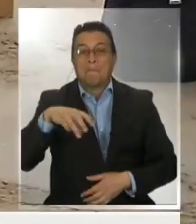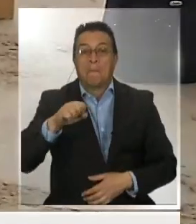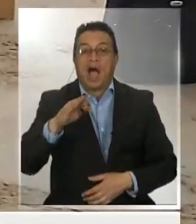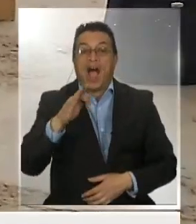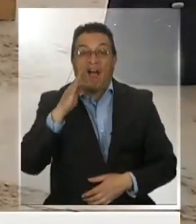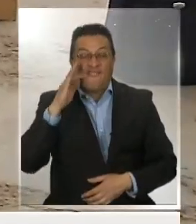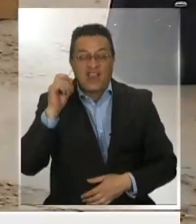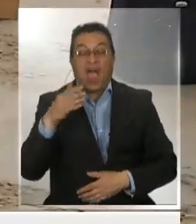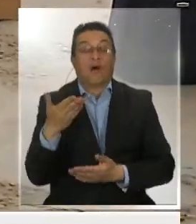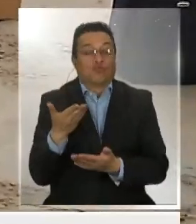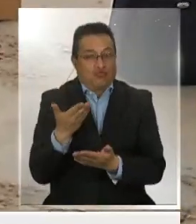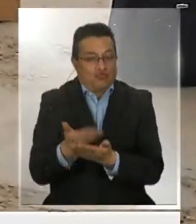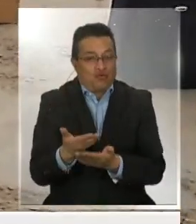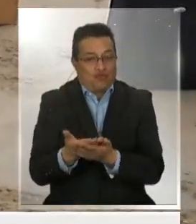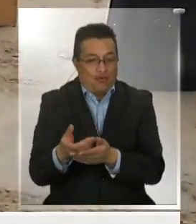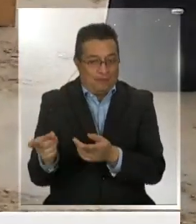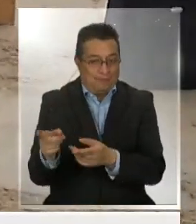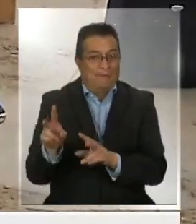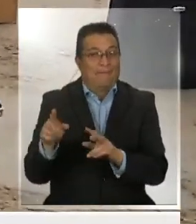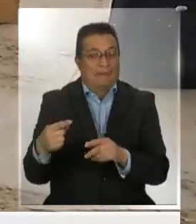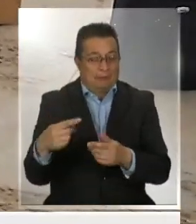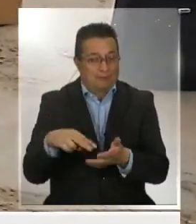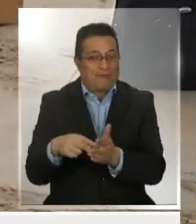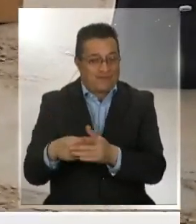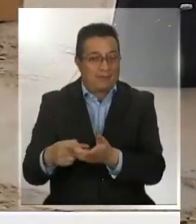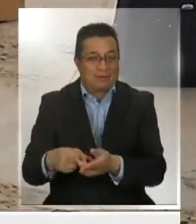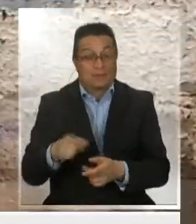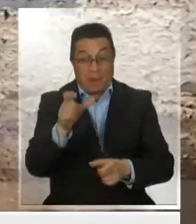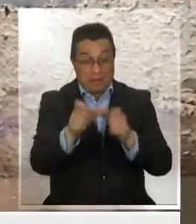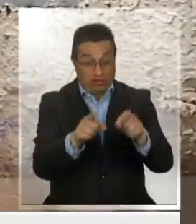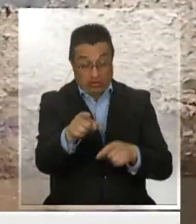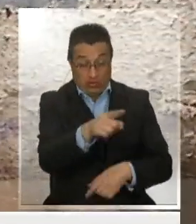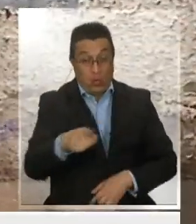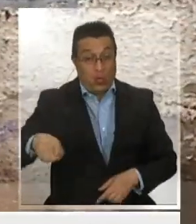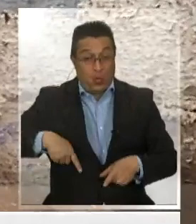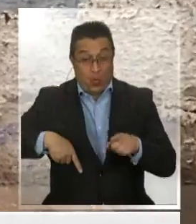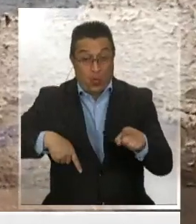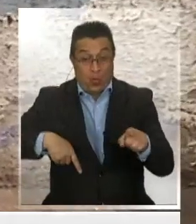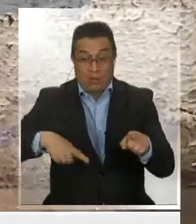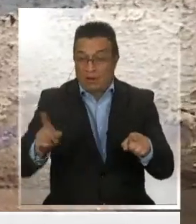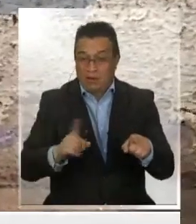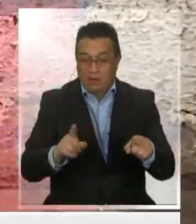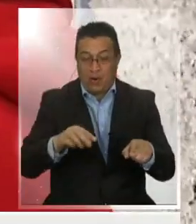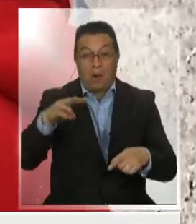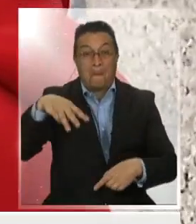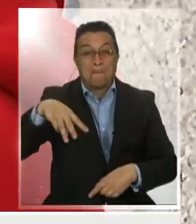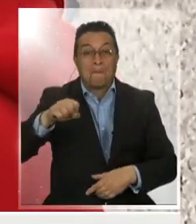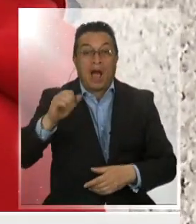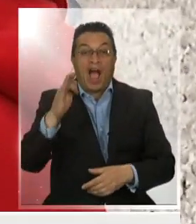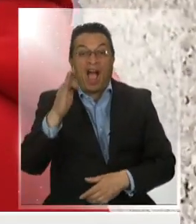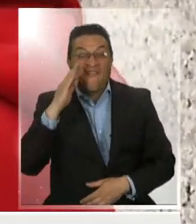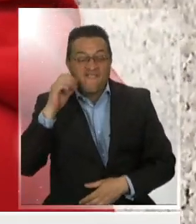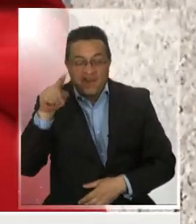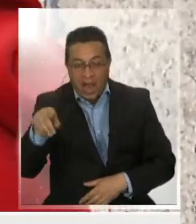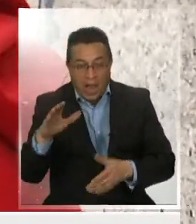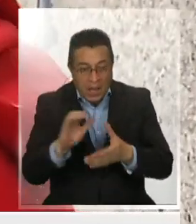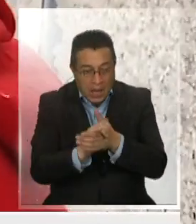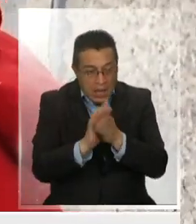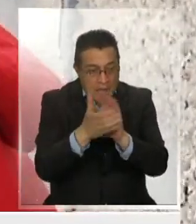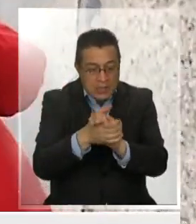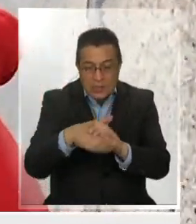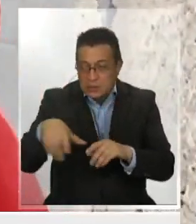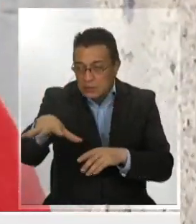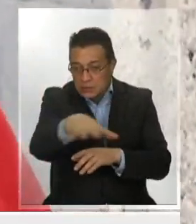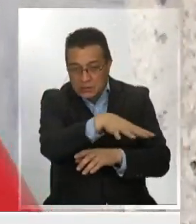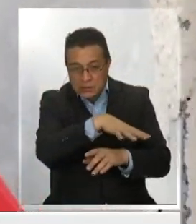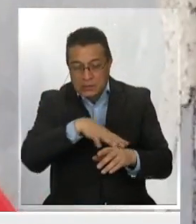se ha aprovechado de esta crisis. Esta gente no tiene la culpa. ¿Ah? Son mafias, son organizaciones que se formaron,